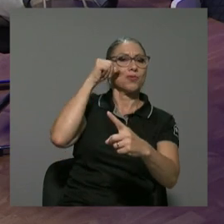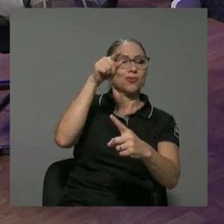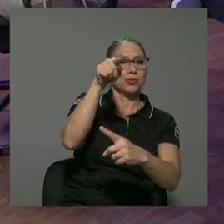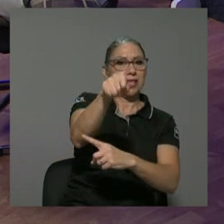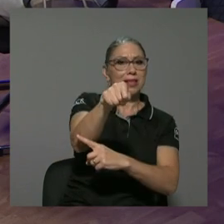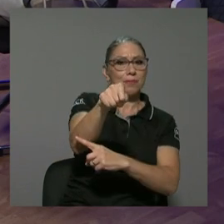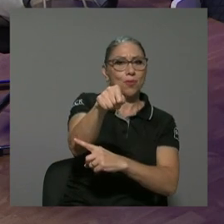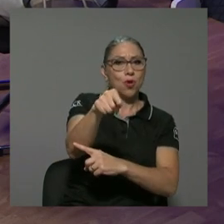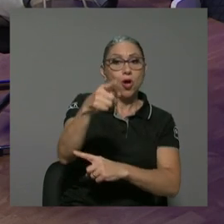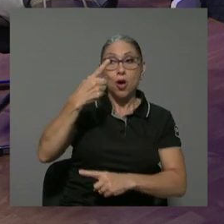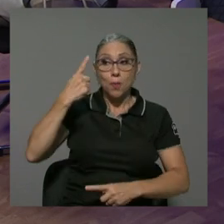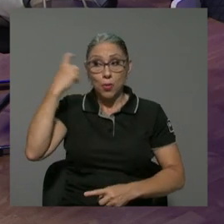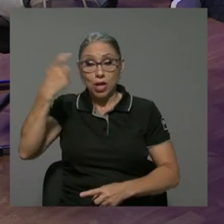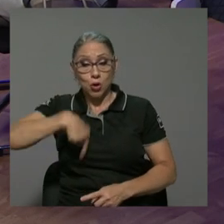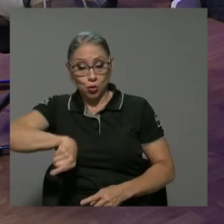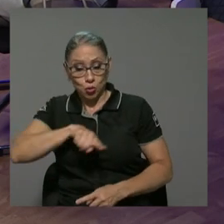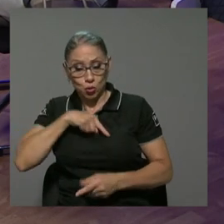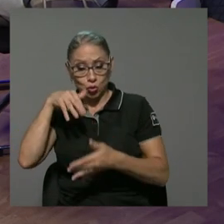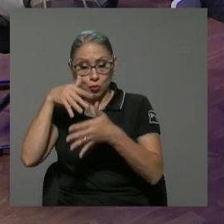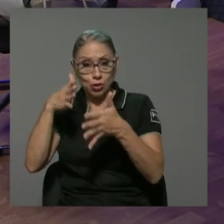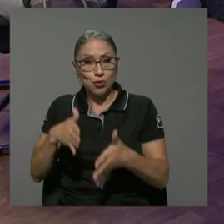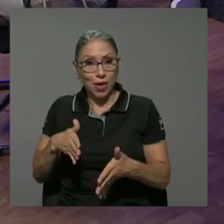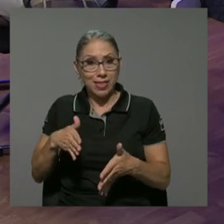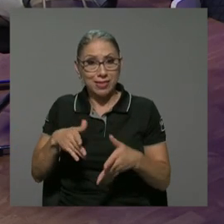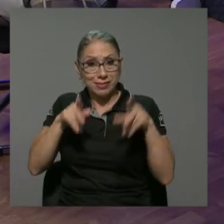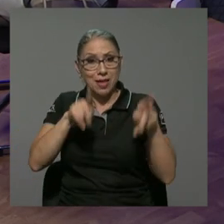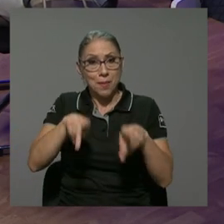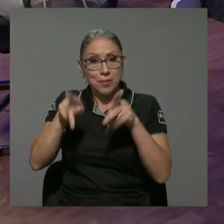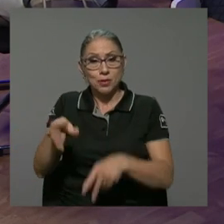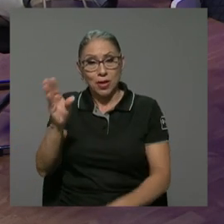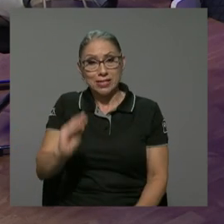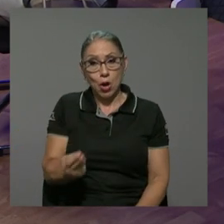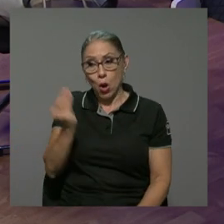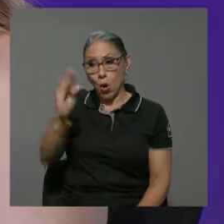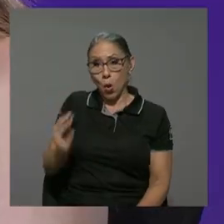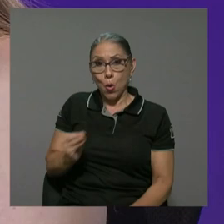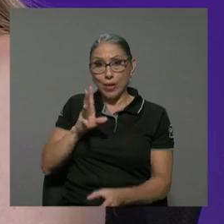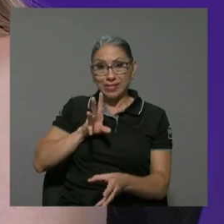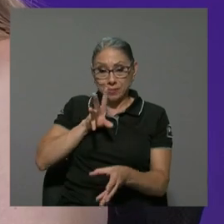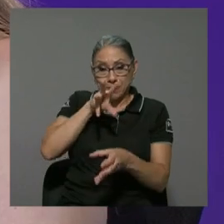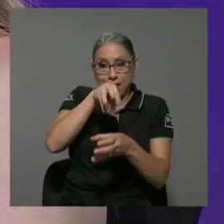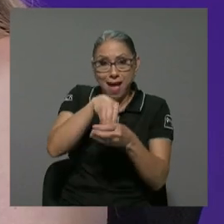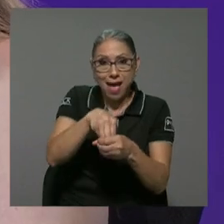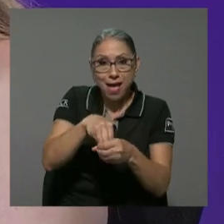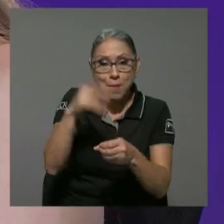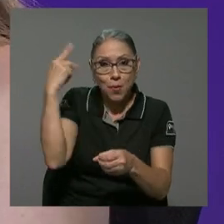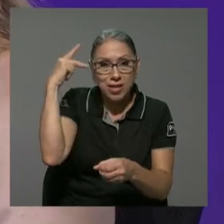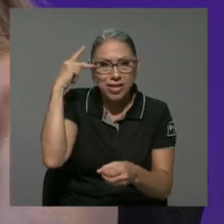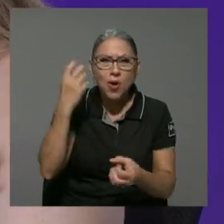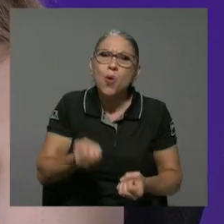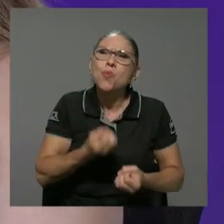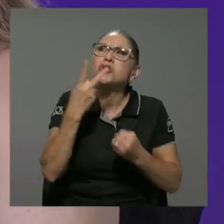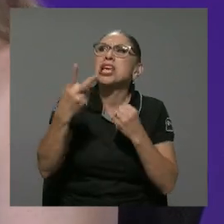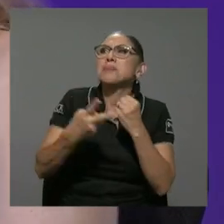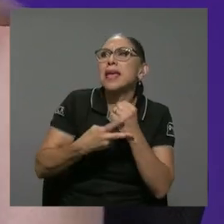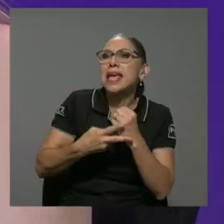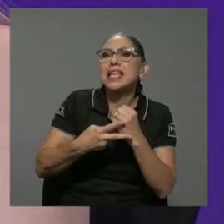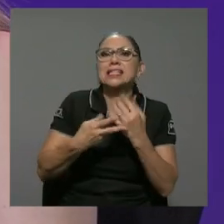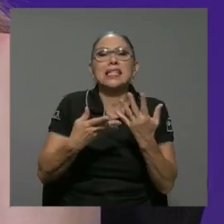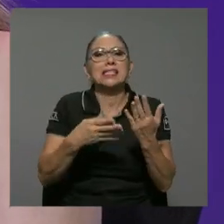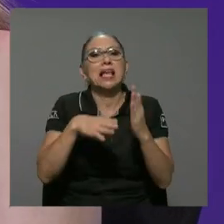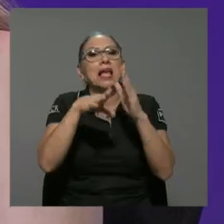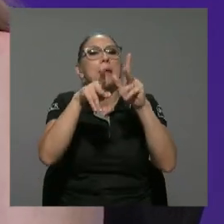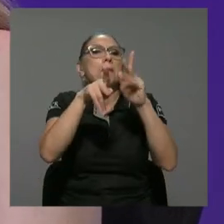estudiantes, somos personas jóvenes que nos estamos involucrando en política, muchas veces personas como ministros, ministras o el